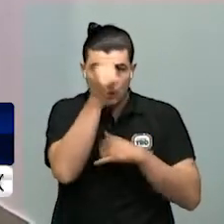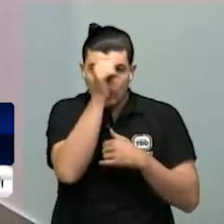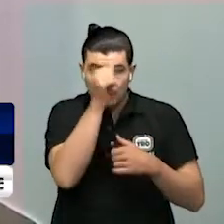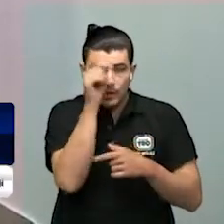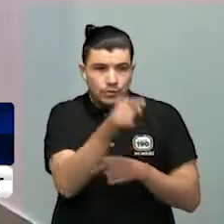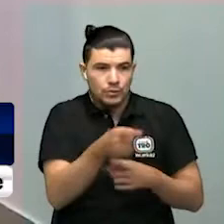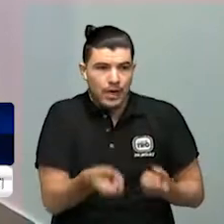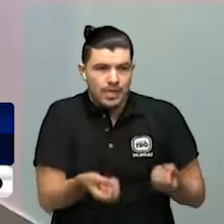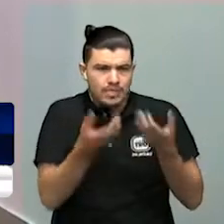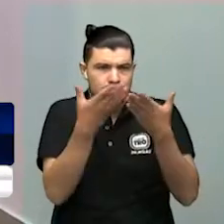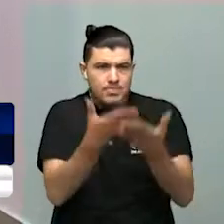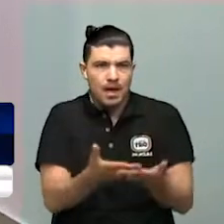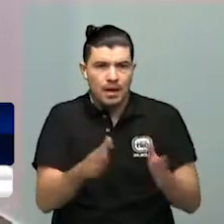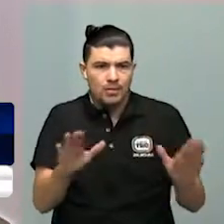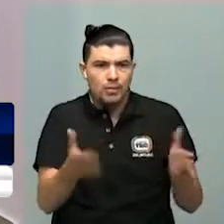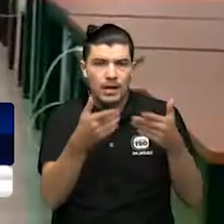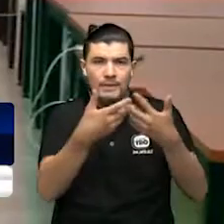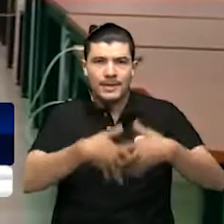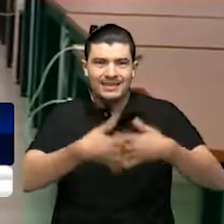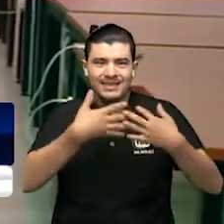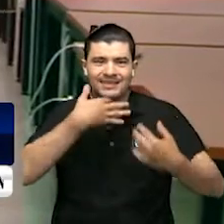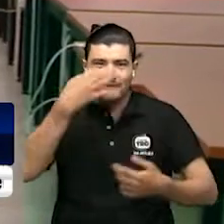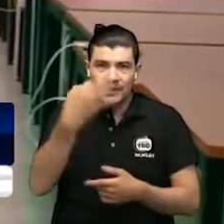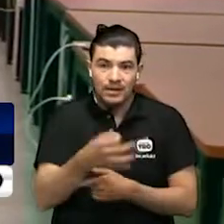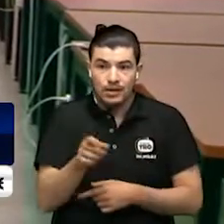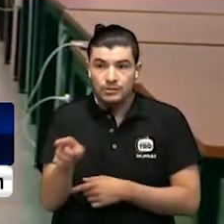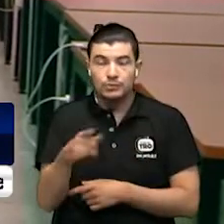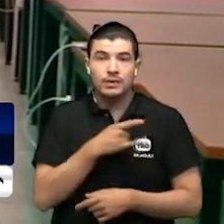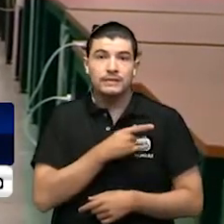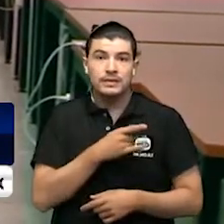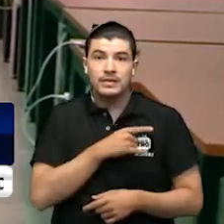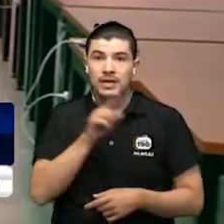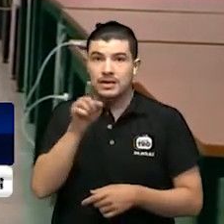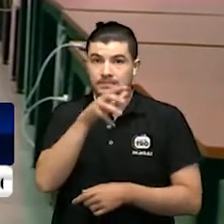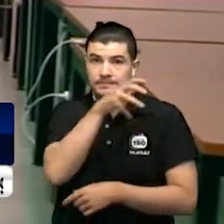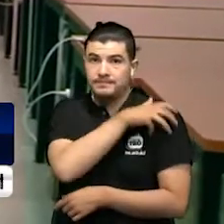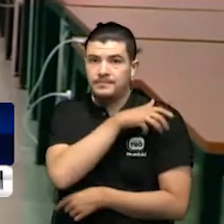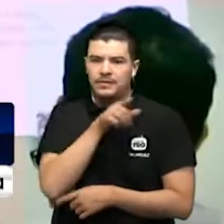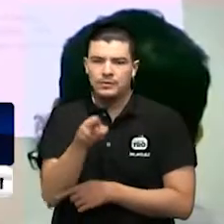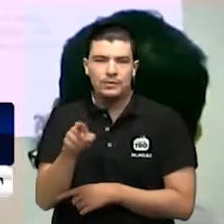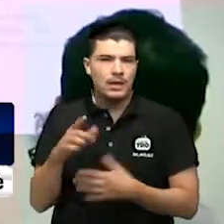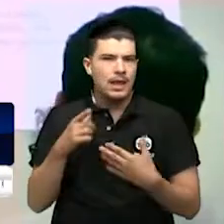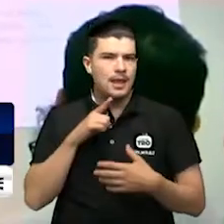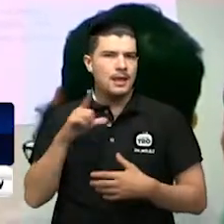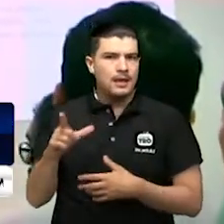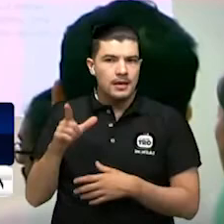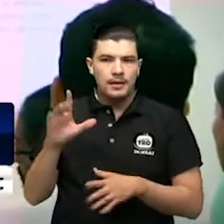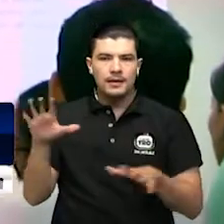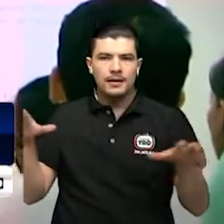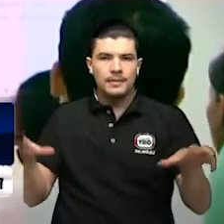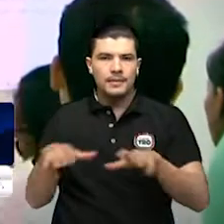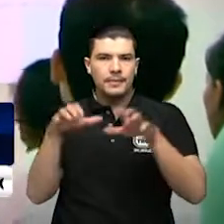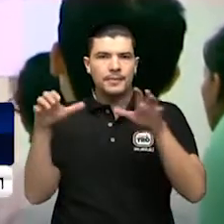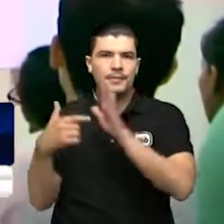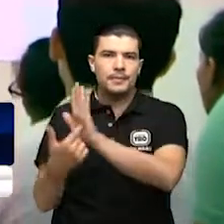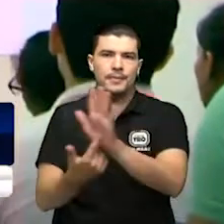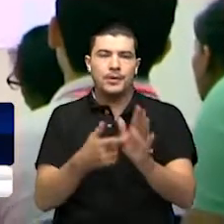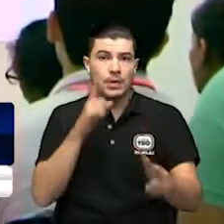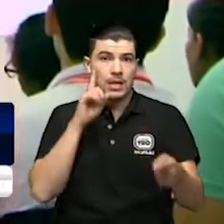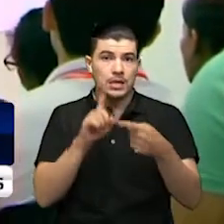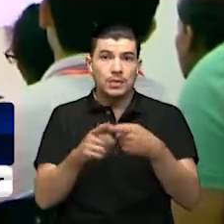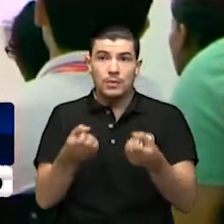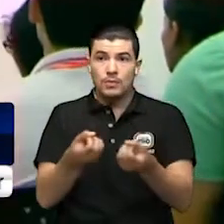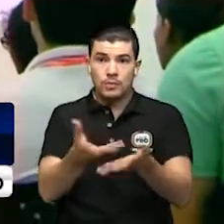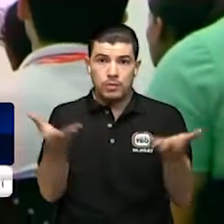frutos volviéndose empresas reales la universidad simón bolívar es la protagonista de esta actividad ya que busca